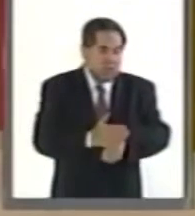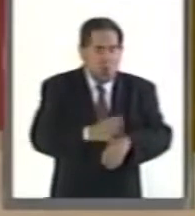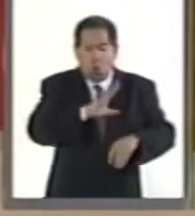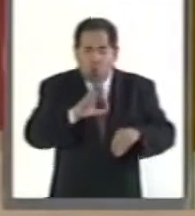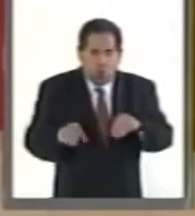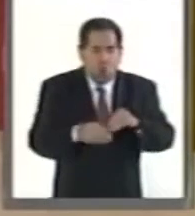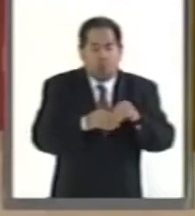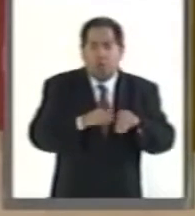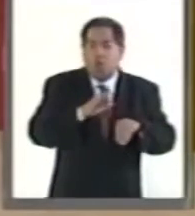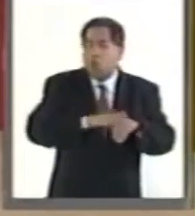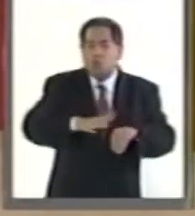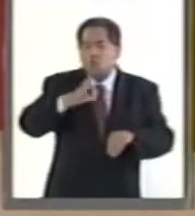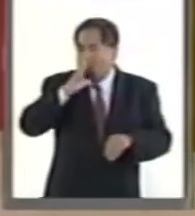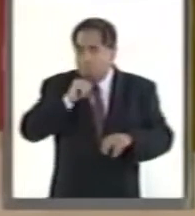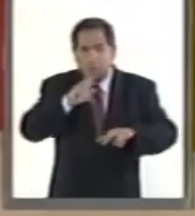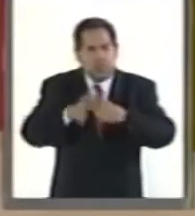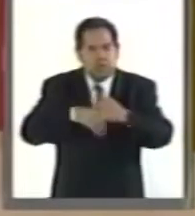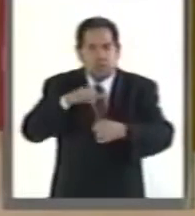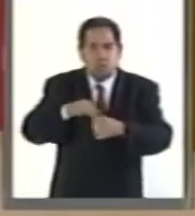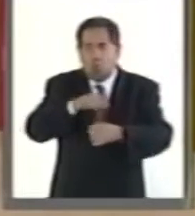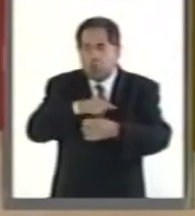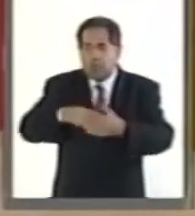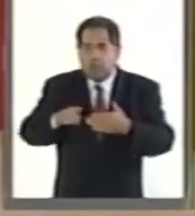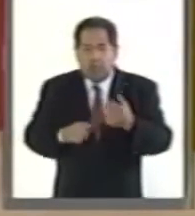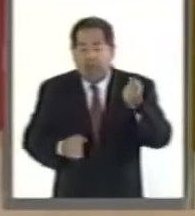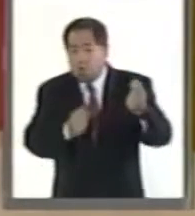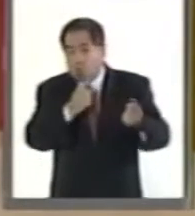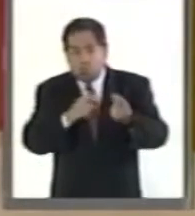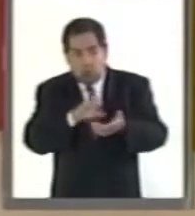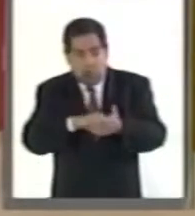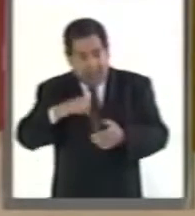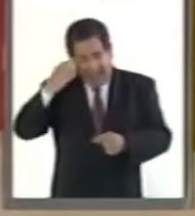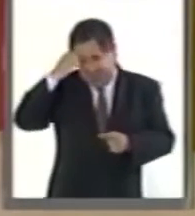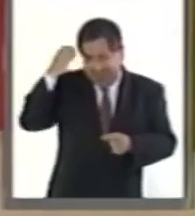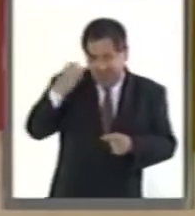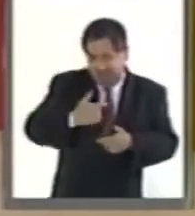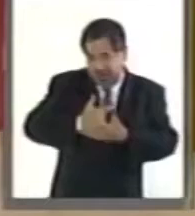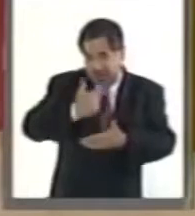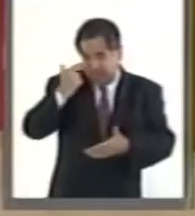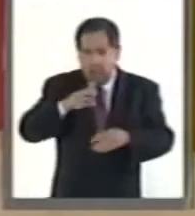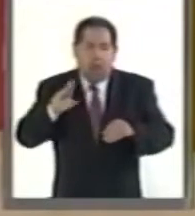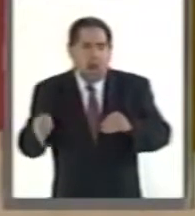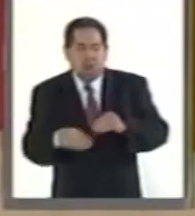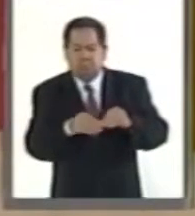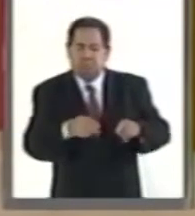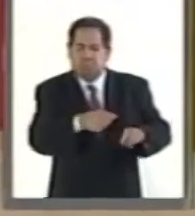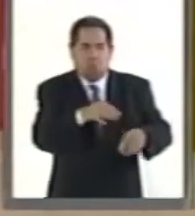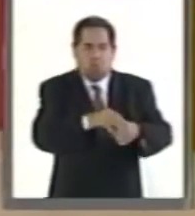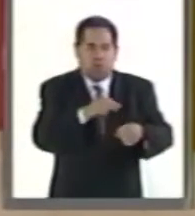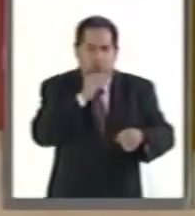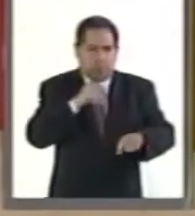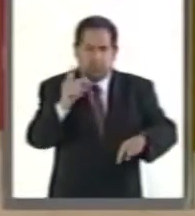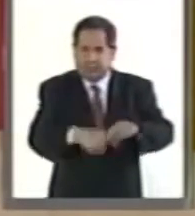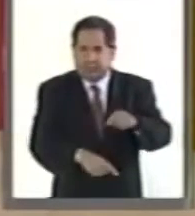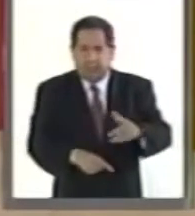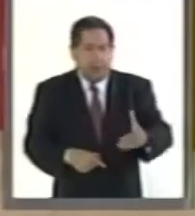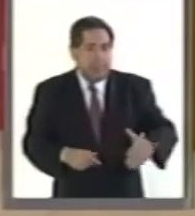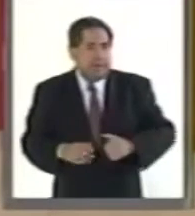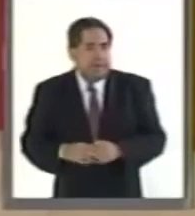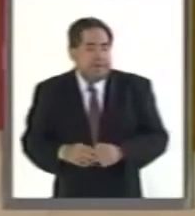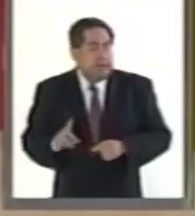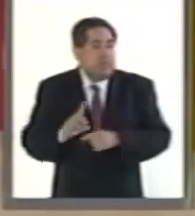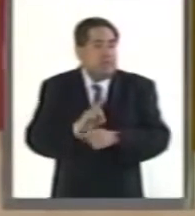adicional en los casos de algunos crímenes. Desde la progresividad de los derechos humanos